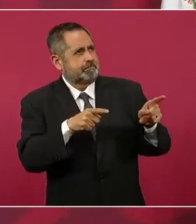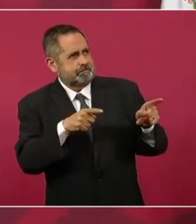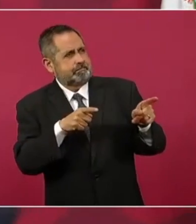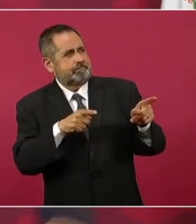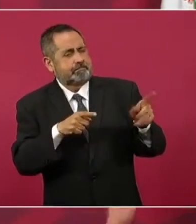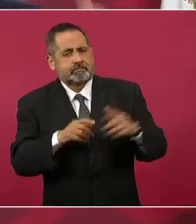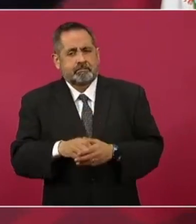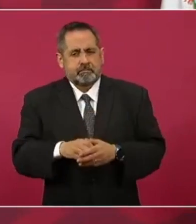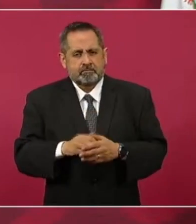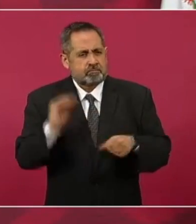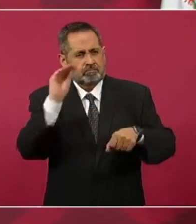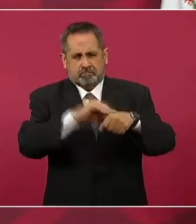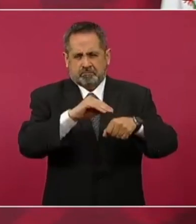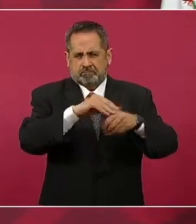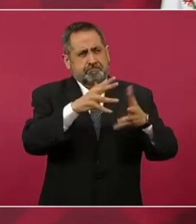Ahí está.